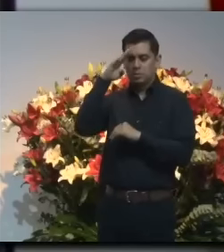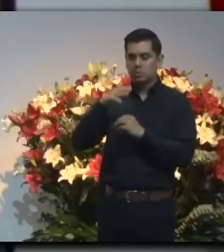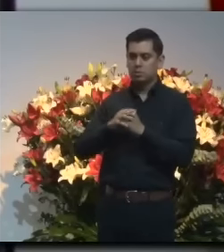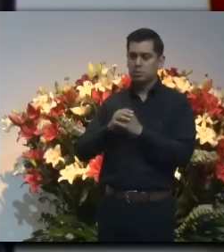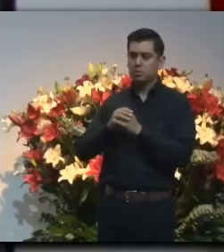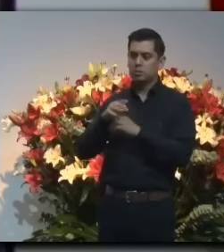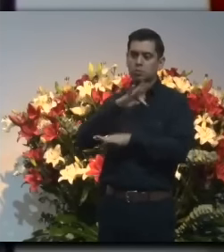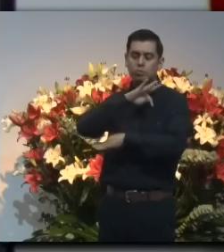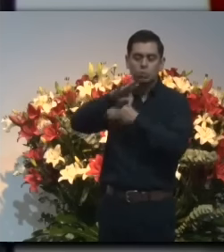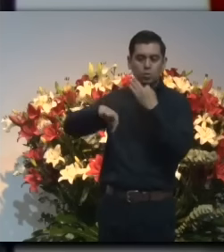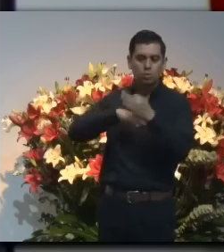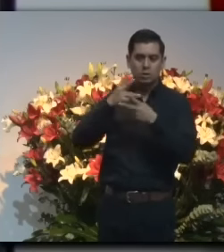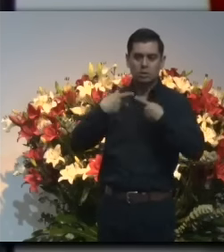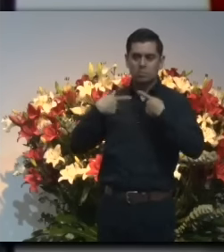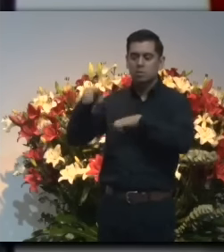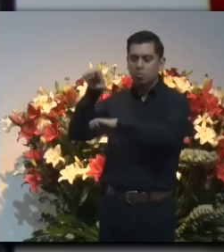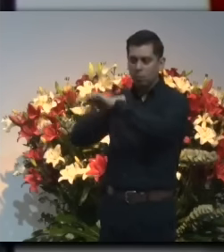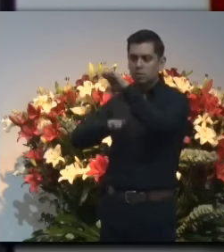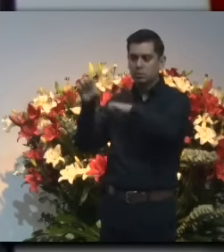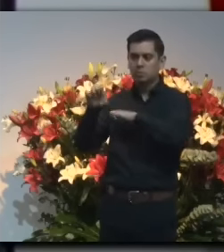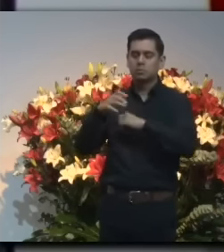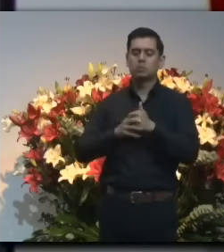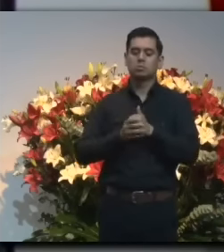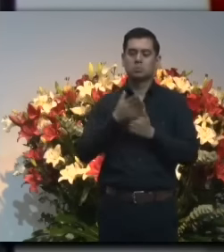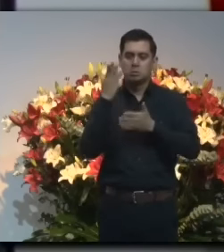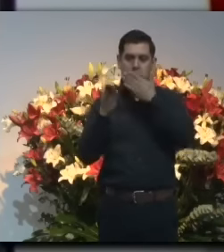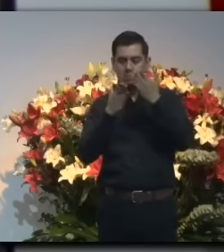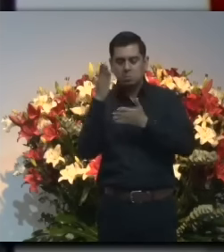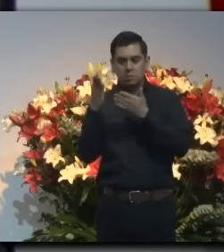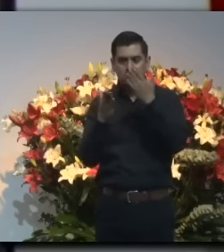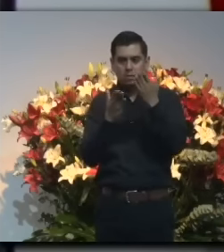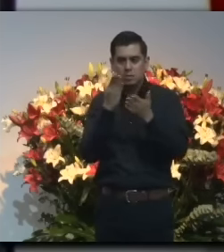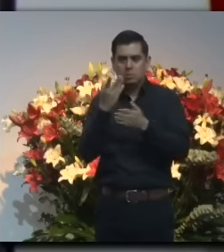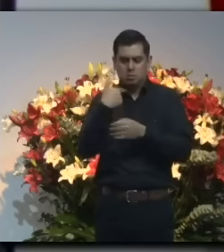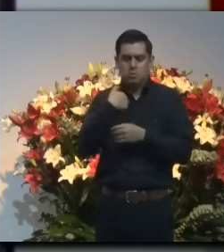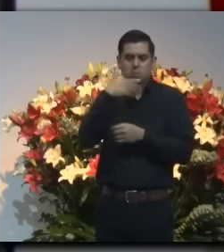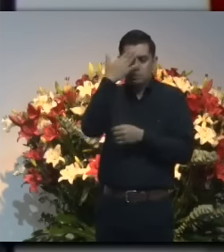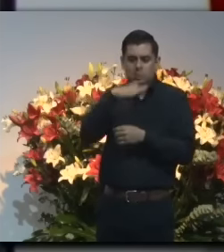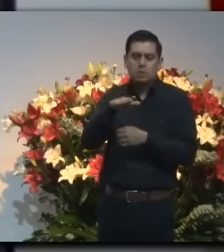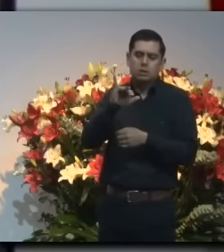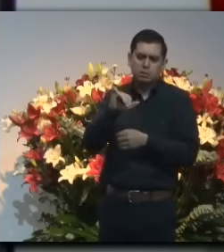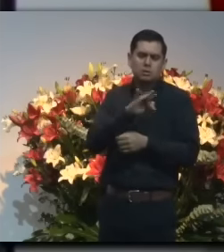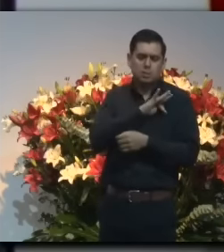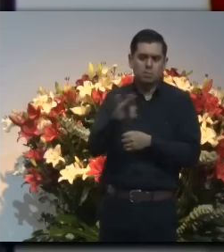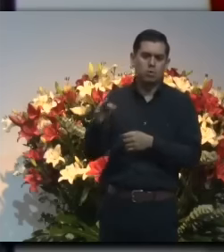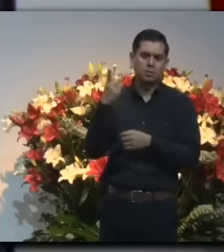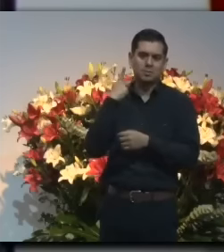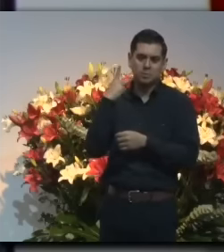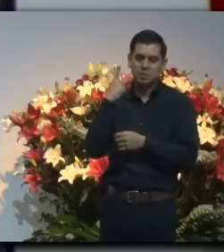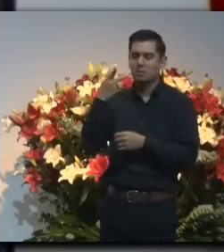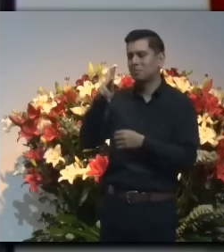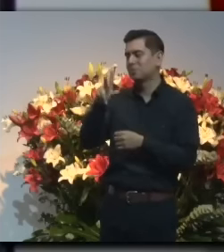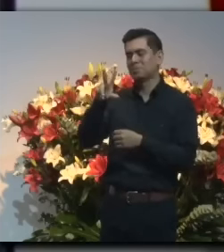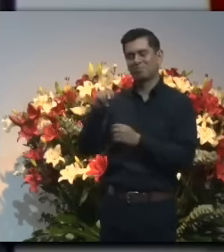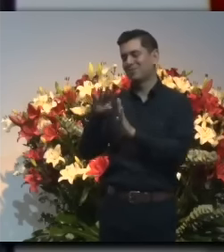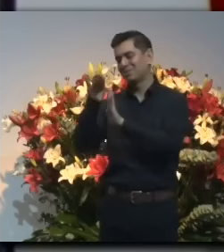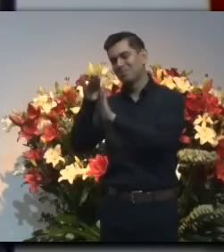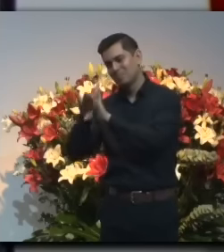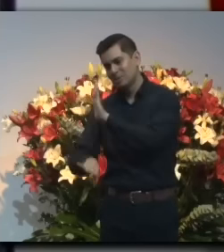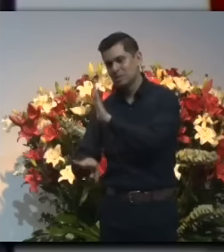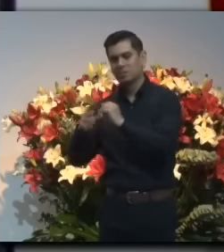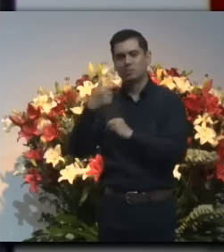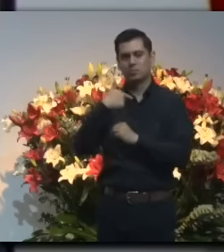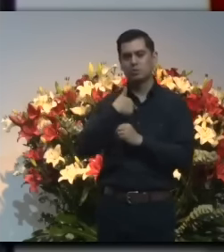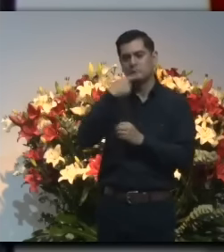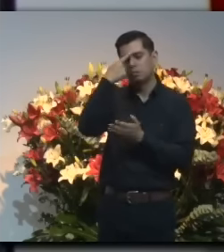exterior mexicano. Esa sería mi propuesta. Sé que siempre hay la posibilidad de nombrar embajadores políticos, pero serían los menos. Yo trataría de que